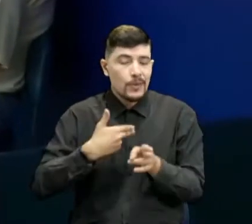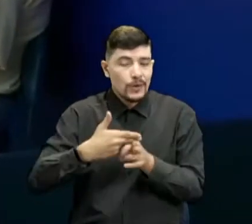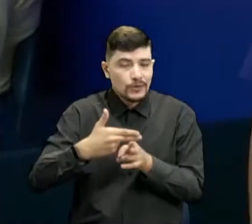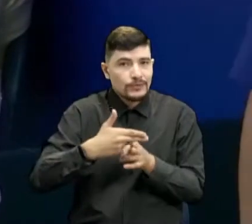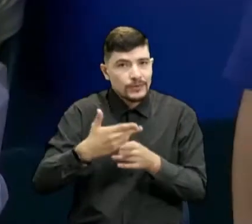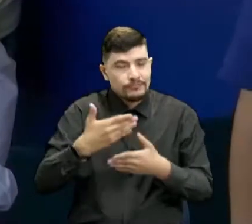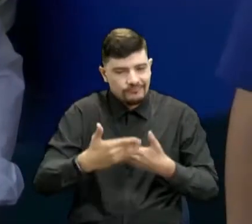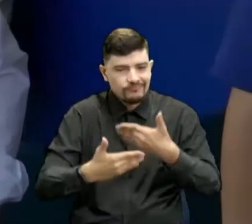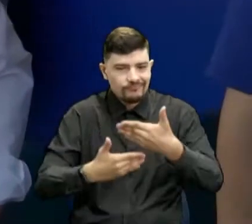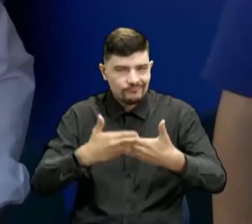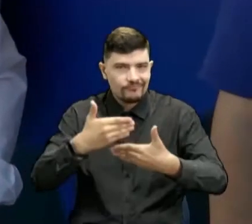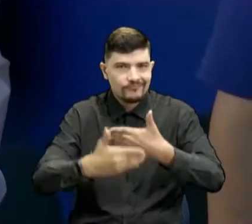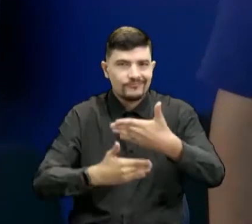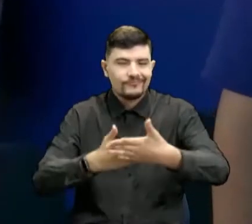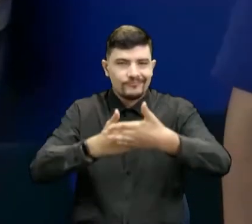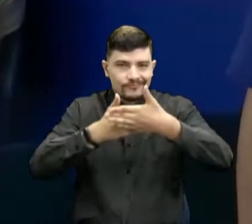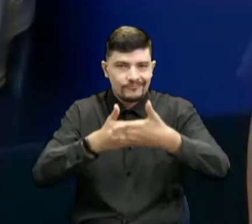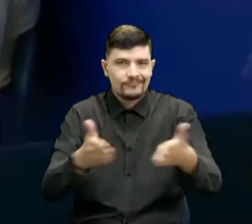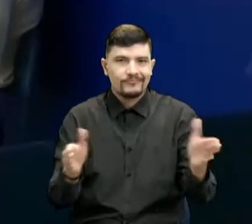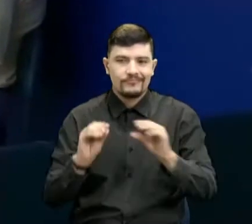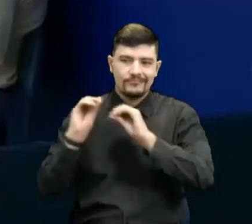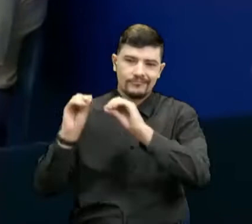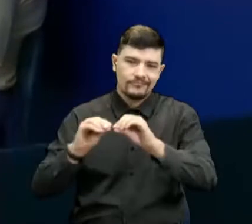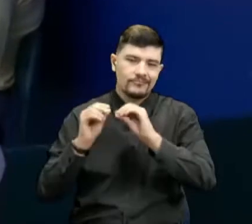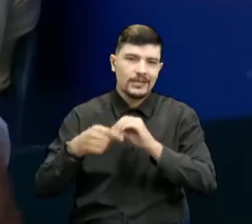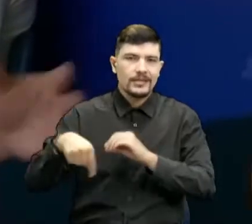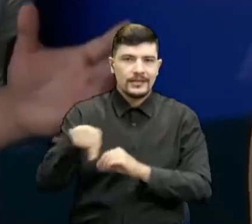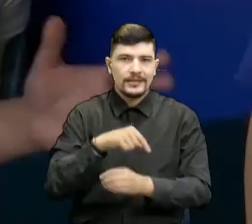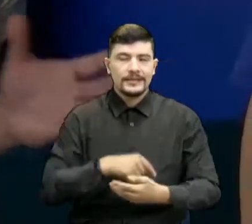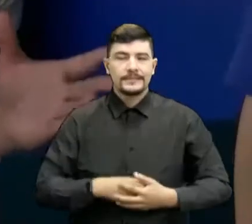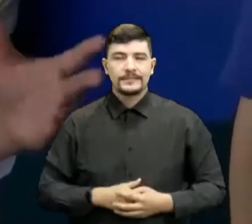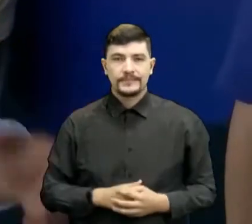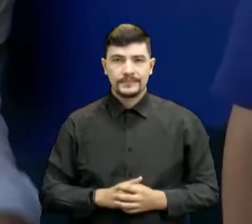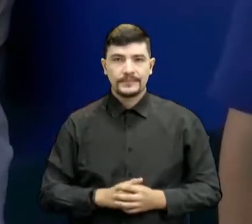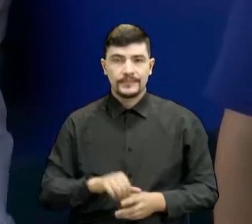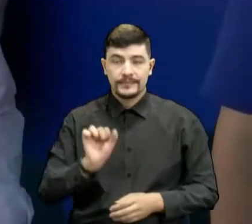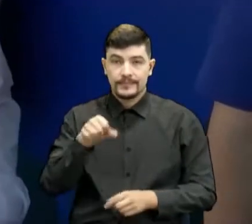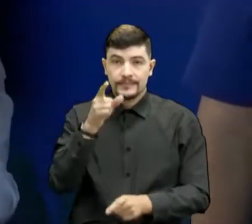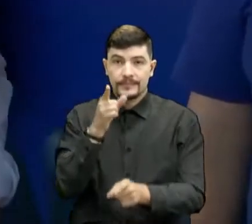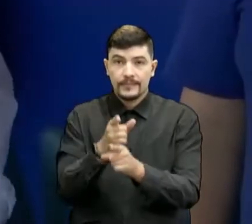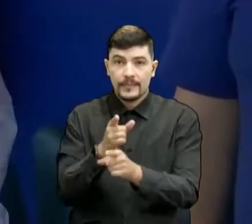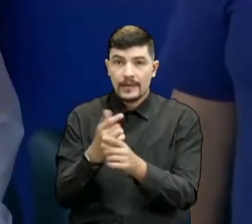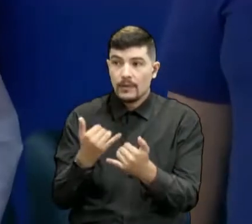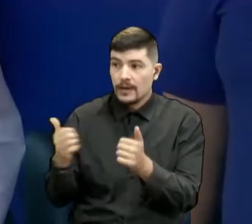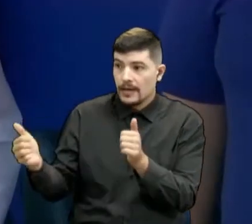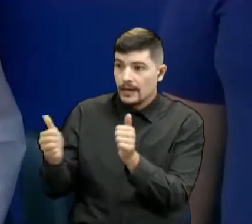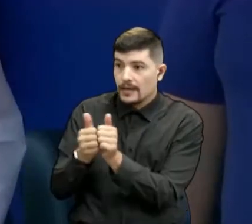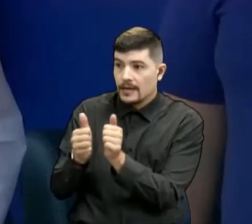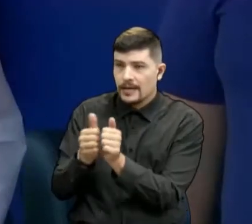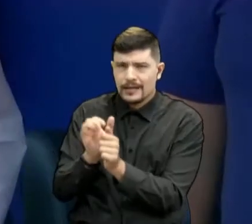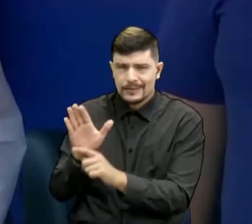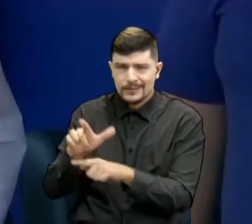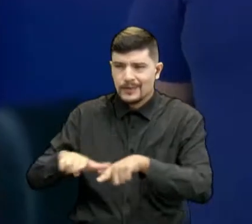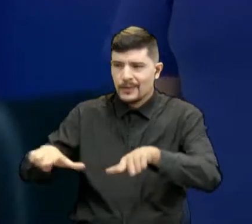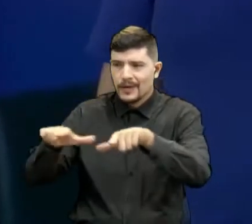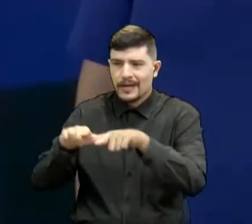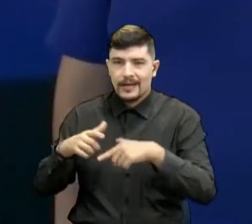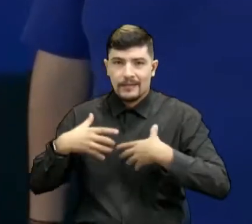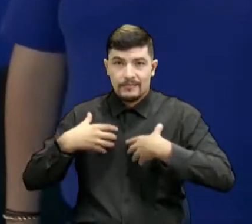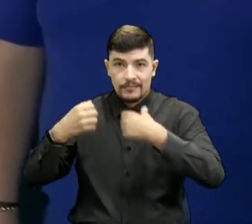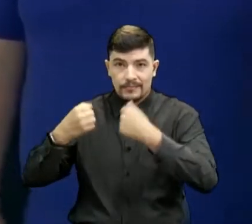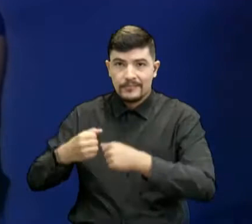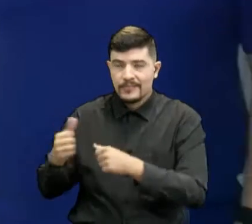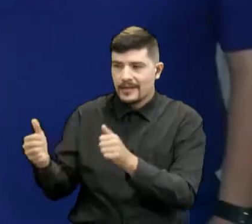debido a que ya este próximo fin de semana podrán realizar un piloto. Y pues para hablar de esa alegría que le embarga a los propietarios de estos establecimientos comerciales,